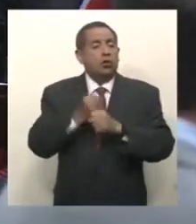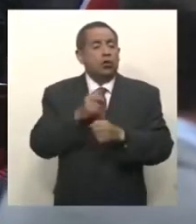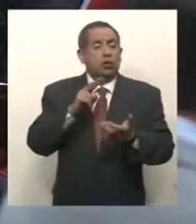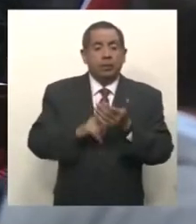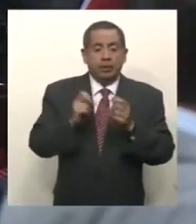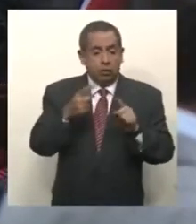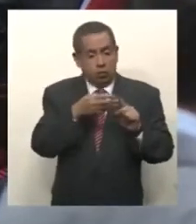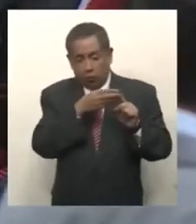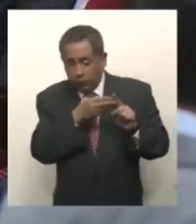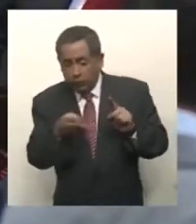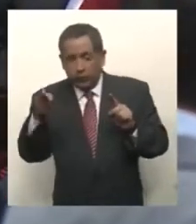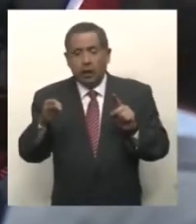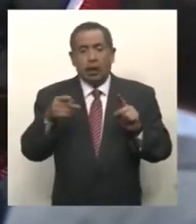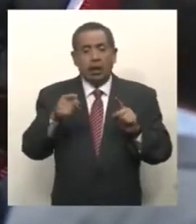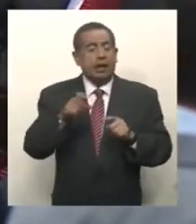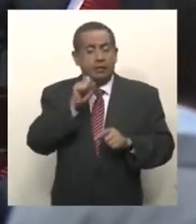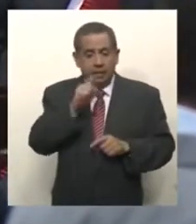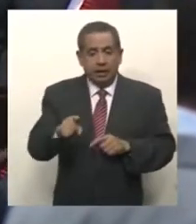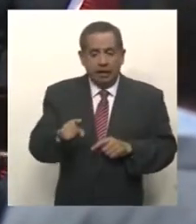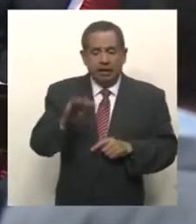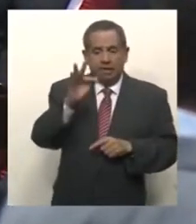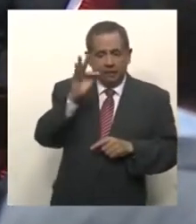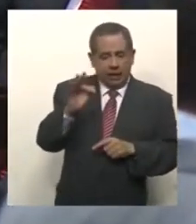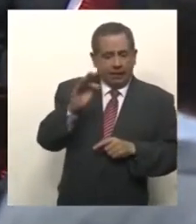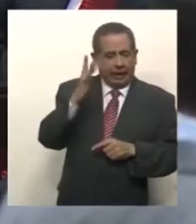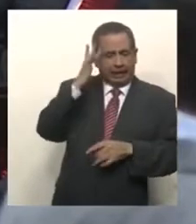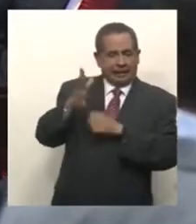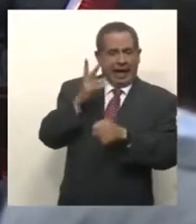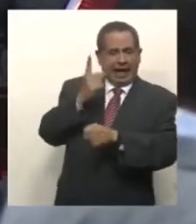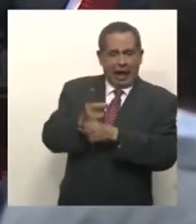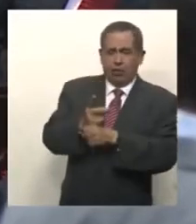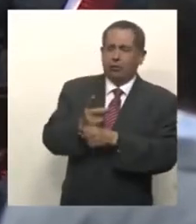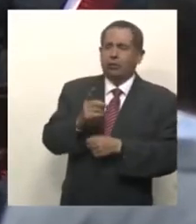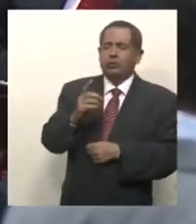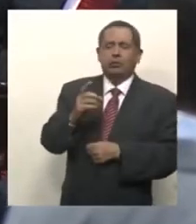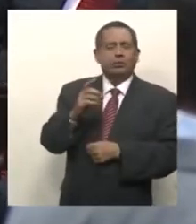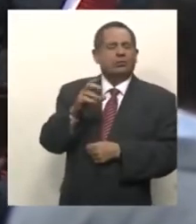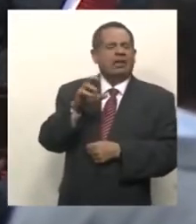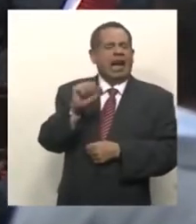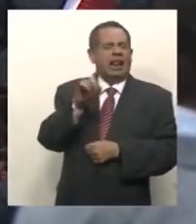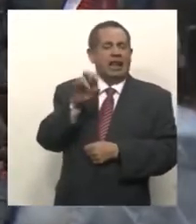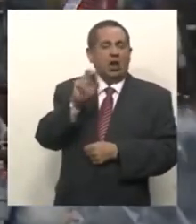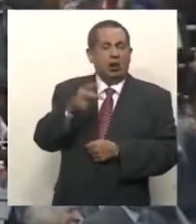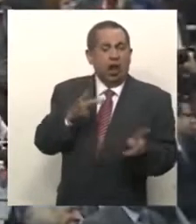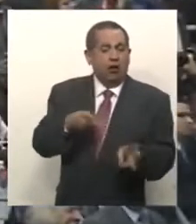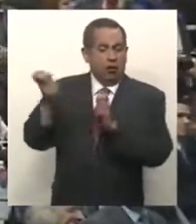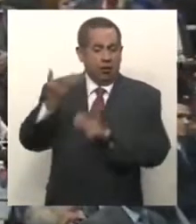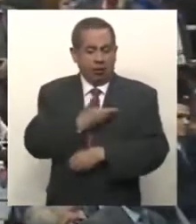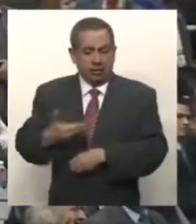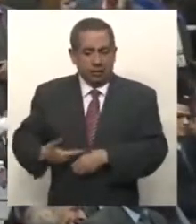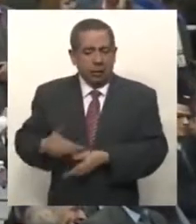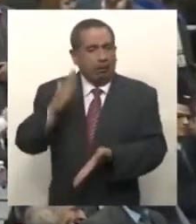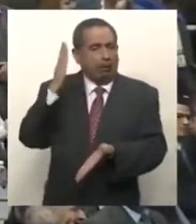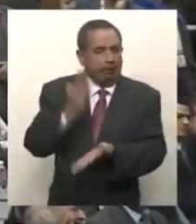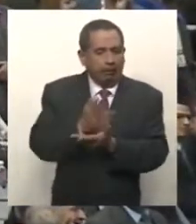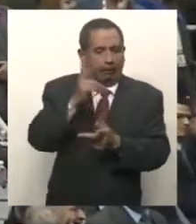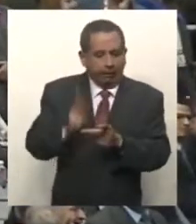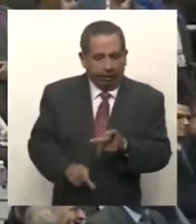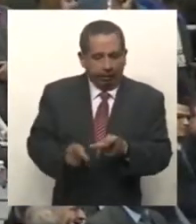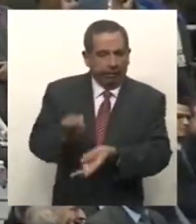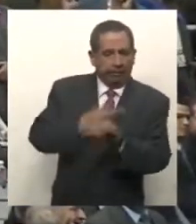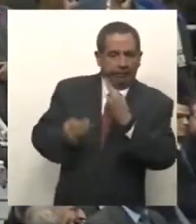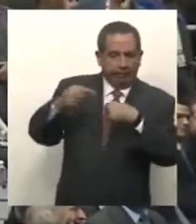hizo y a raíz de que Felipe del Sagrado Corazón de Jesús Calderón Hinojosa se robó la presidencia, ya no pudo venir